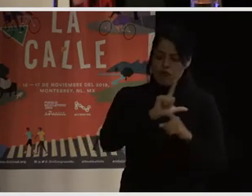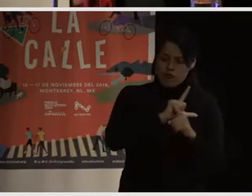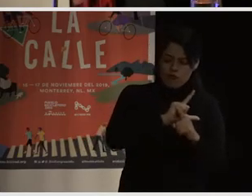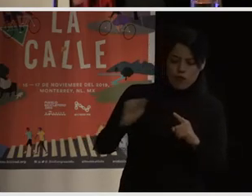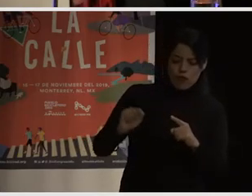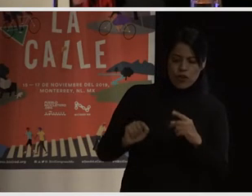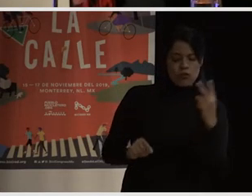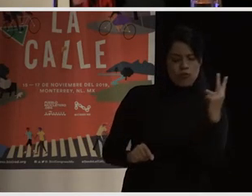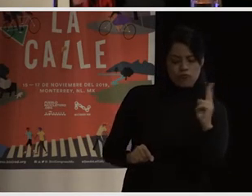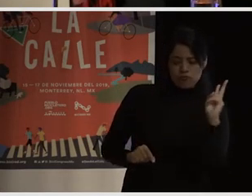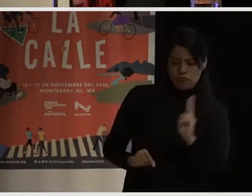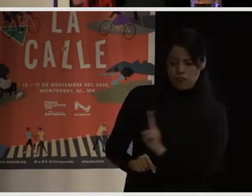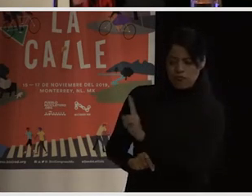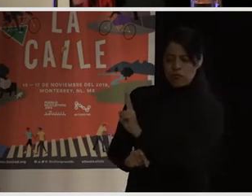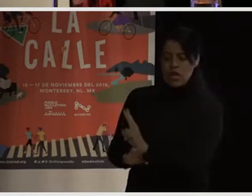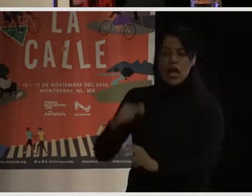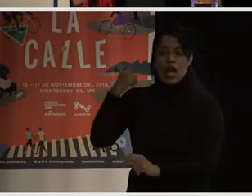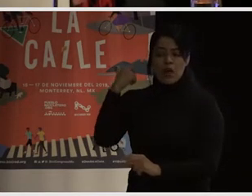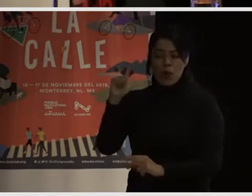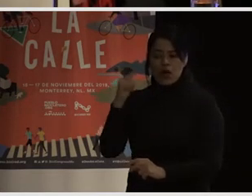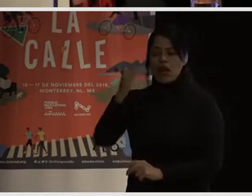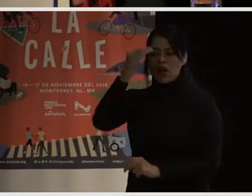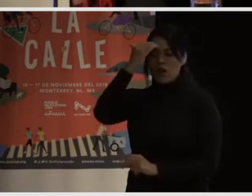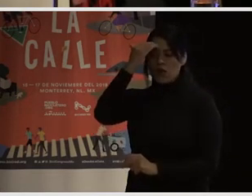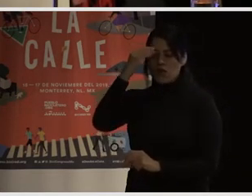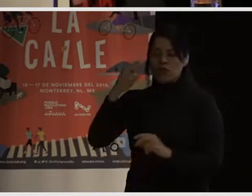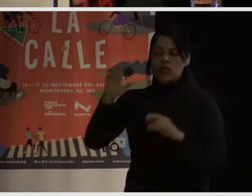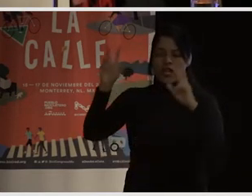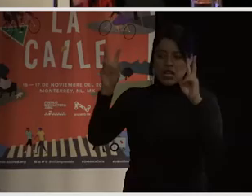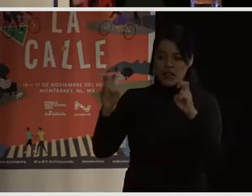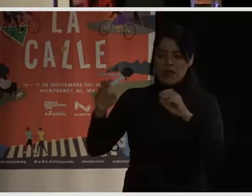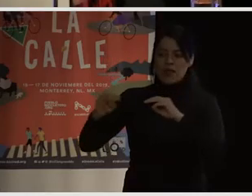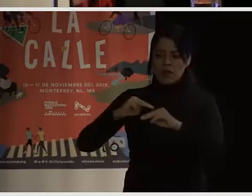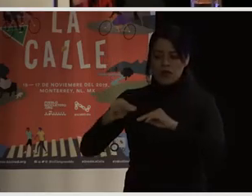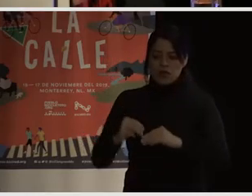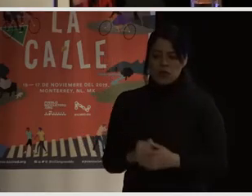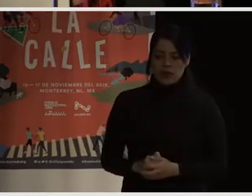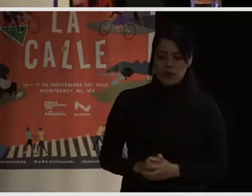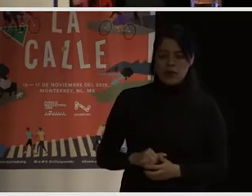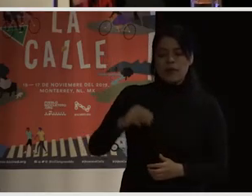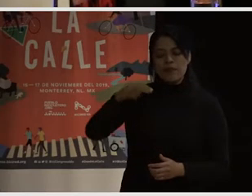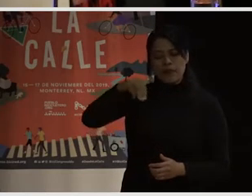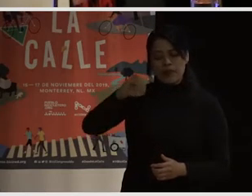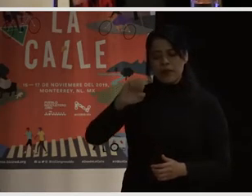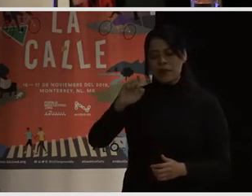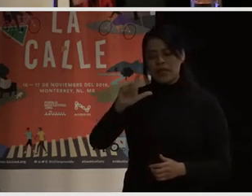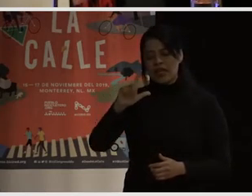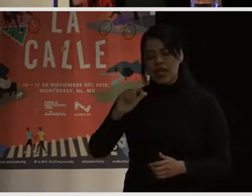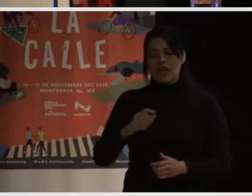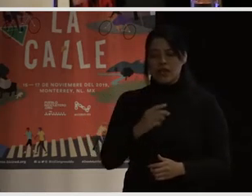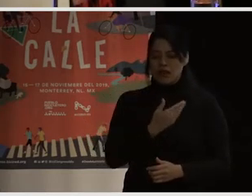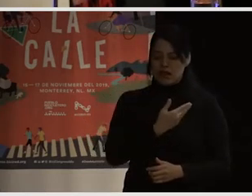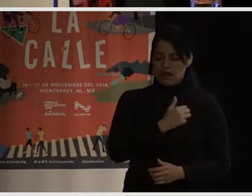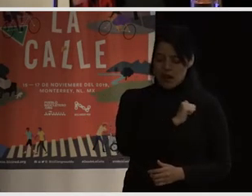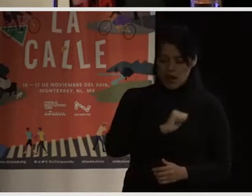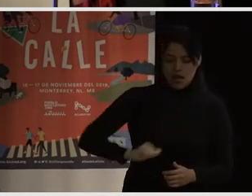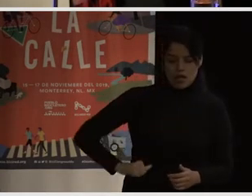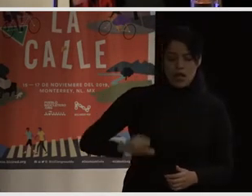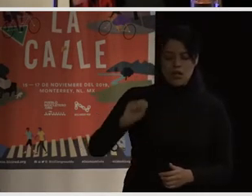silva nos atendió muy bien fue el actual alcalde de san pedro este miguel treviño yo lo acompañé junto con otros compañeros